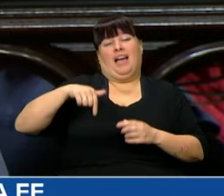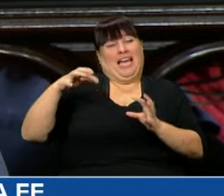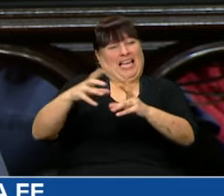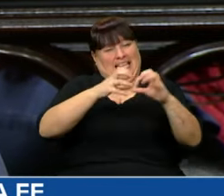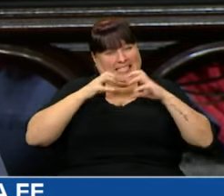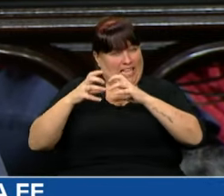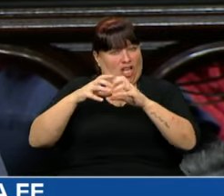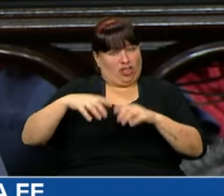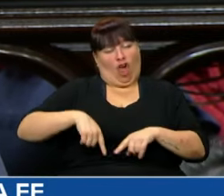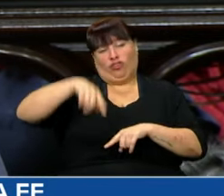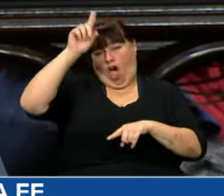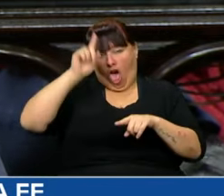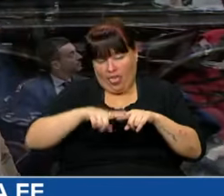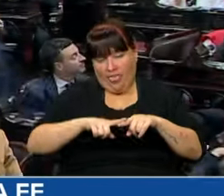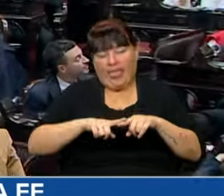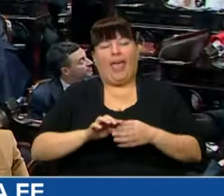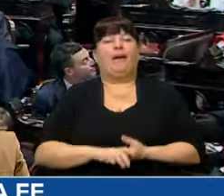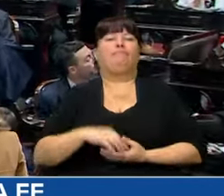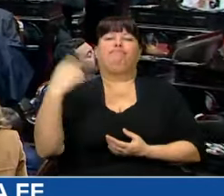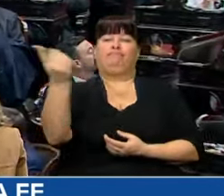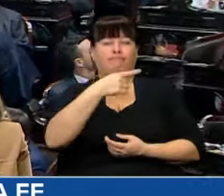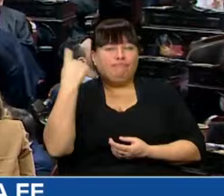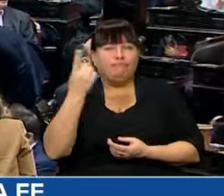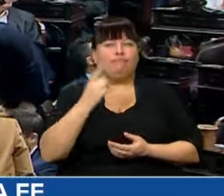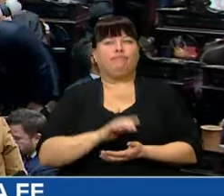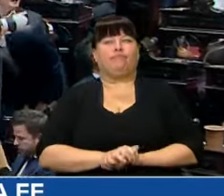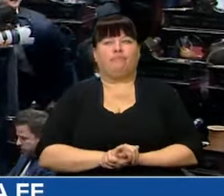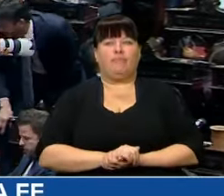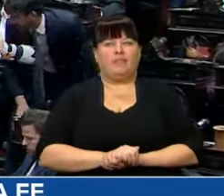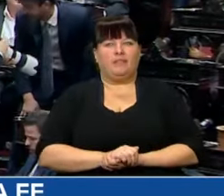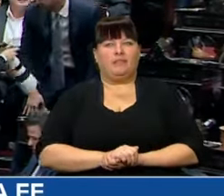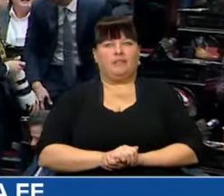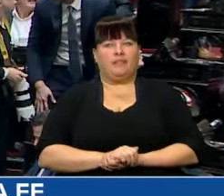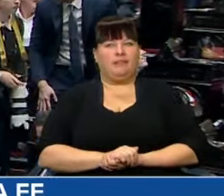de esta sesión nos han dicho